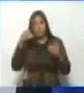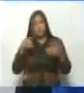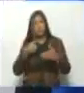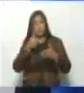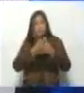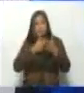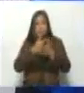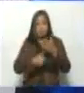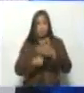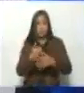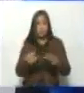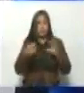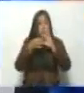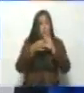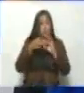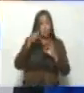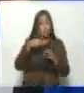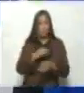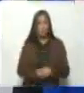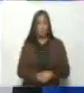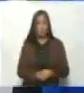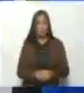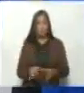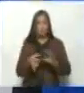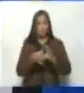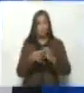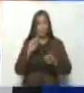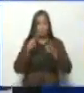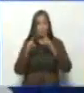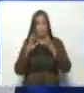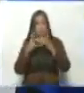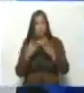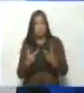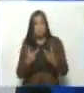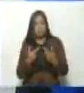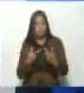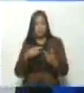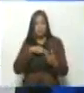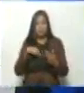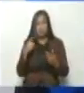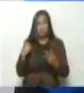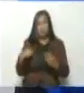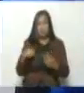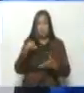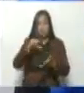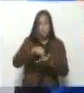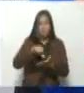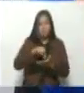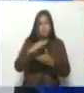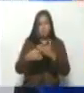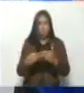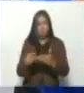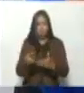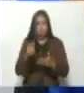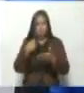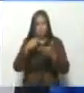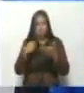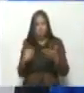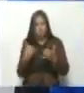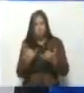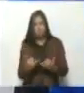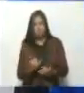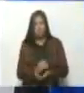Sin embargo, estamos con alianzas también, con alianzas de algunas empresas que tenemos en la ciudad, y bueno, las contratamos también.